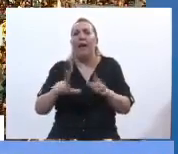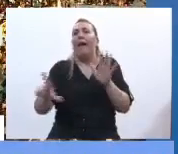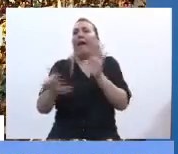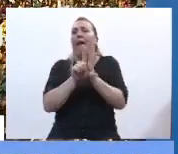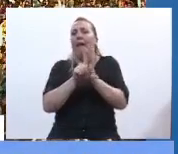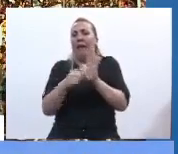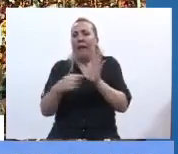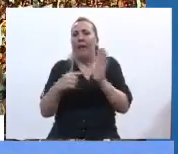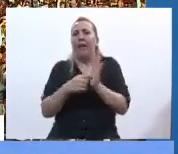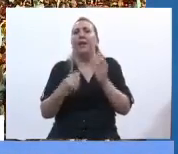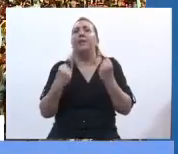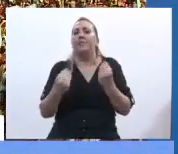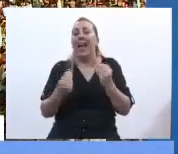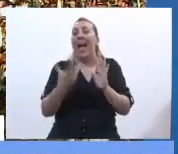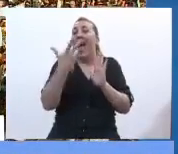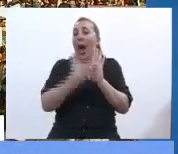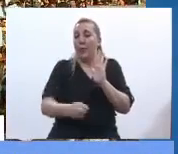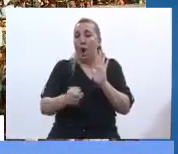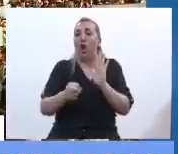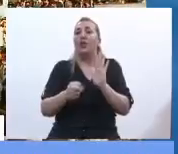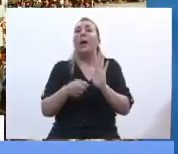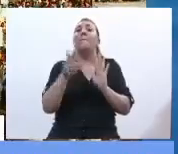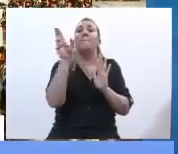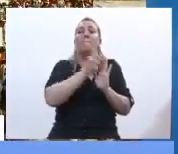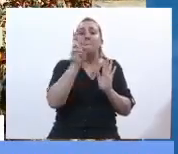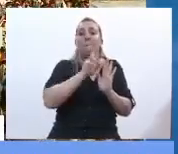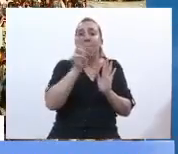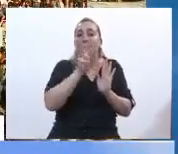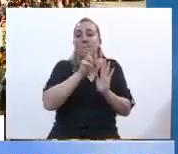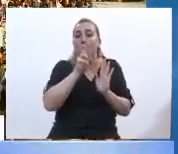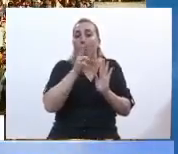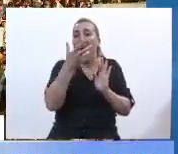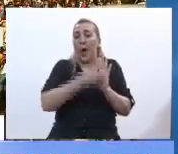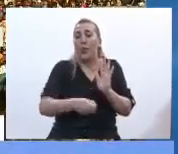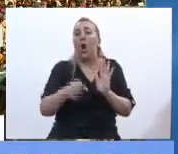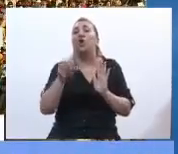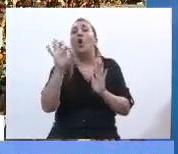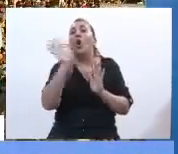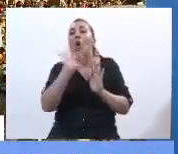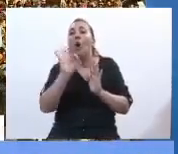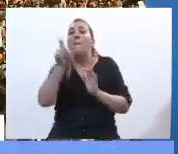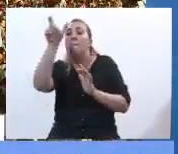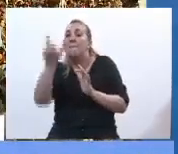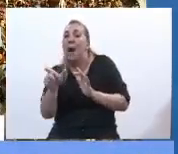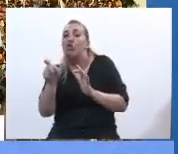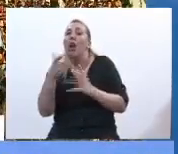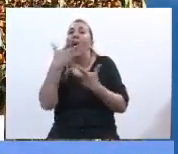legal la práctica del aborto, tanto para la mujer que se hace el aborto como para aquellos que ayudan a